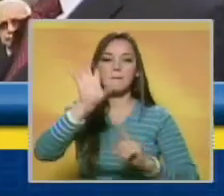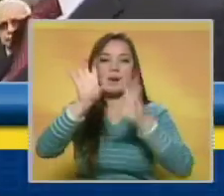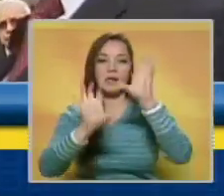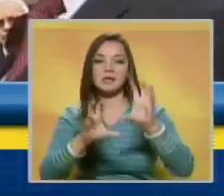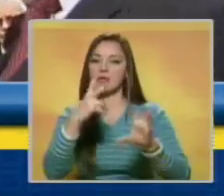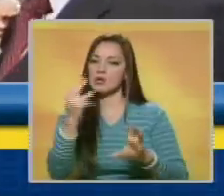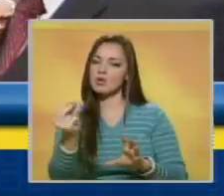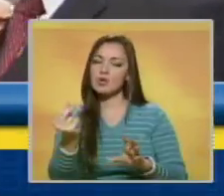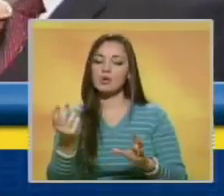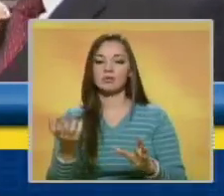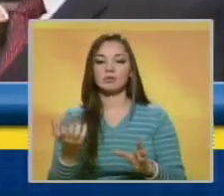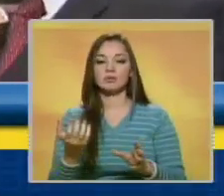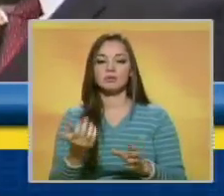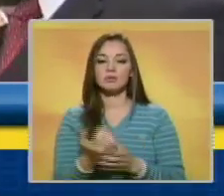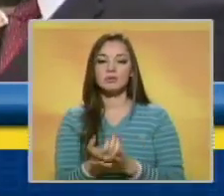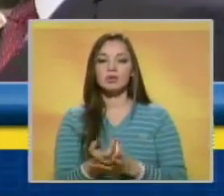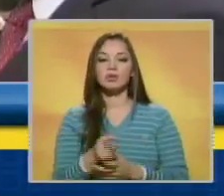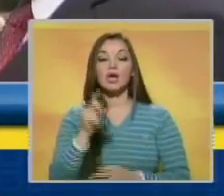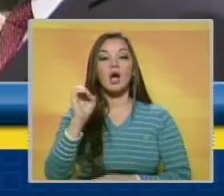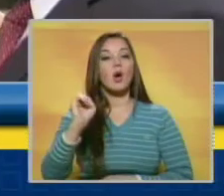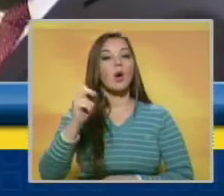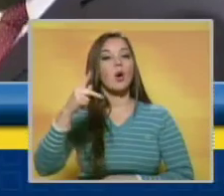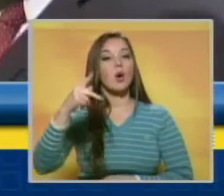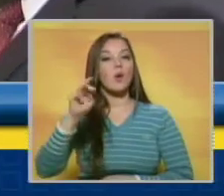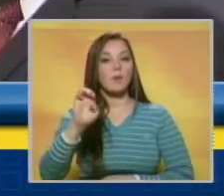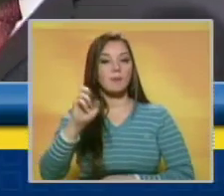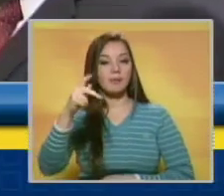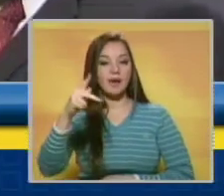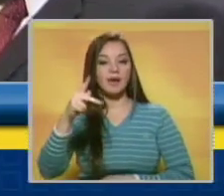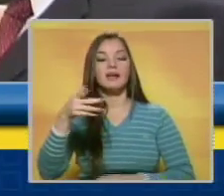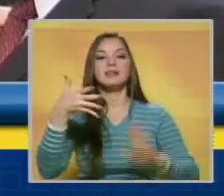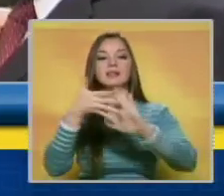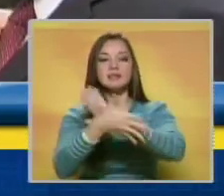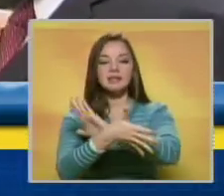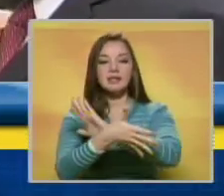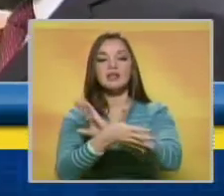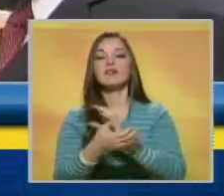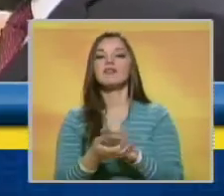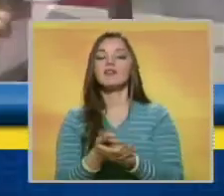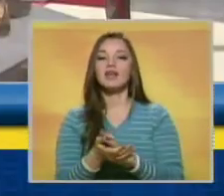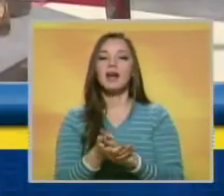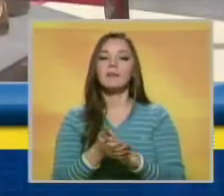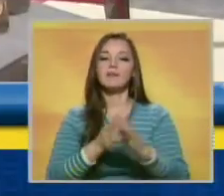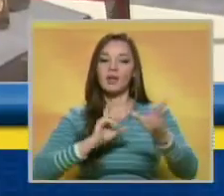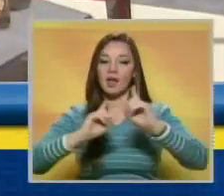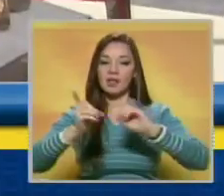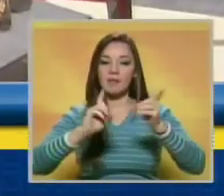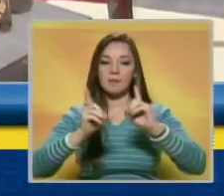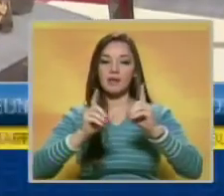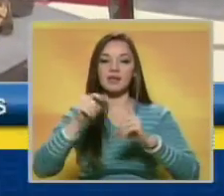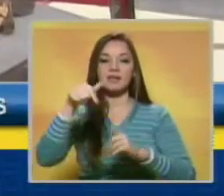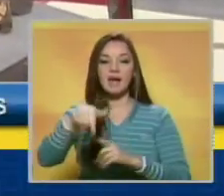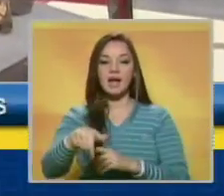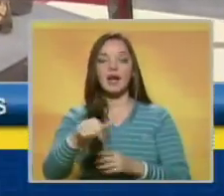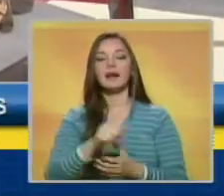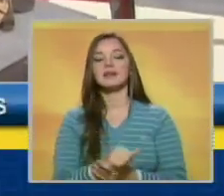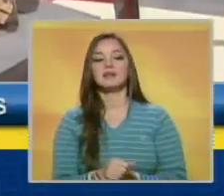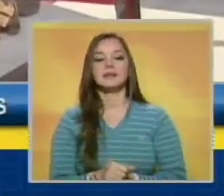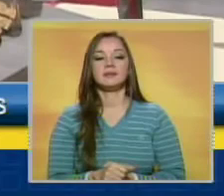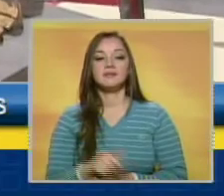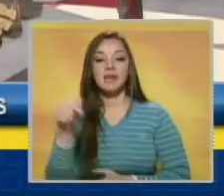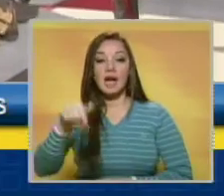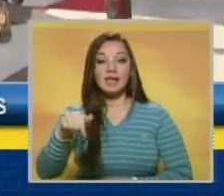pueblos. Eso es muy importante. La OPEP es una garantía de independencia, de estabilidad del mundo. Acá en Argelia,